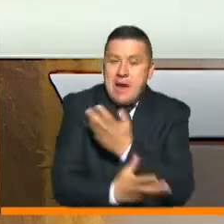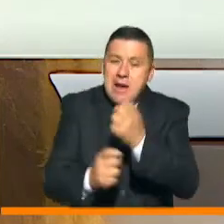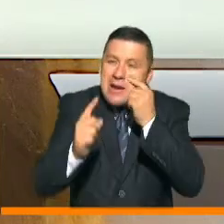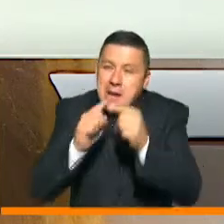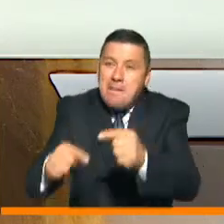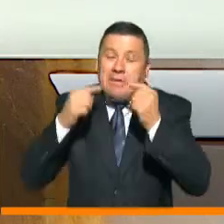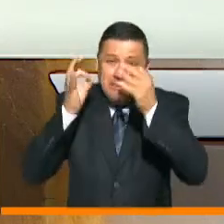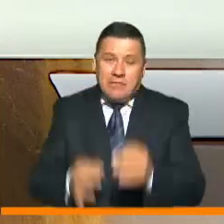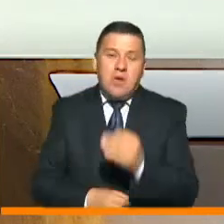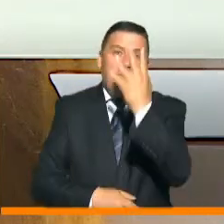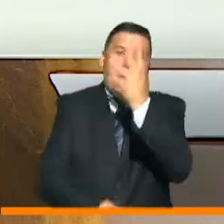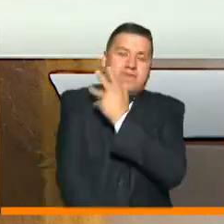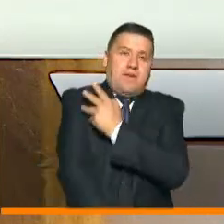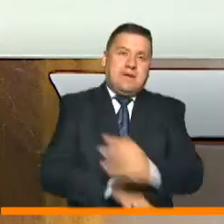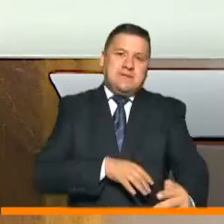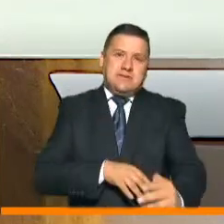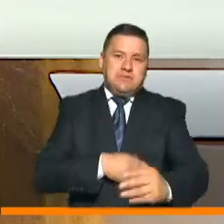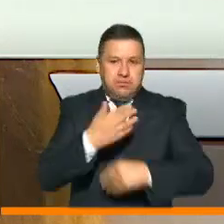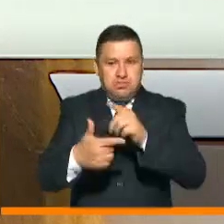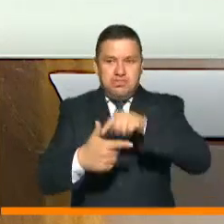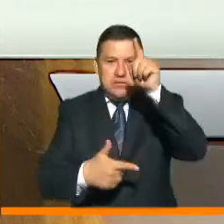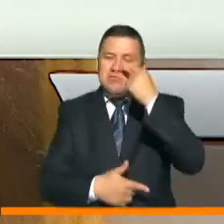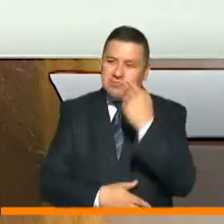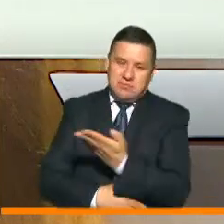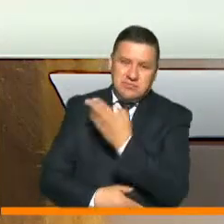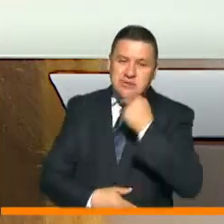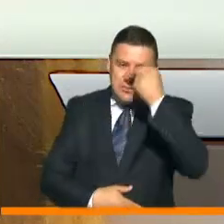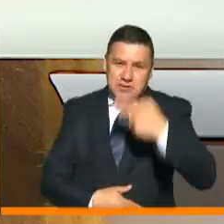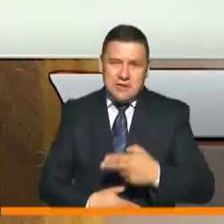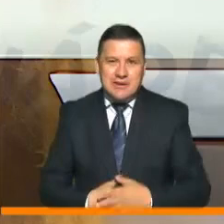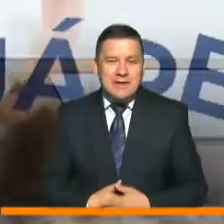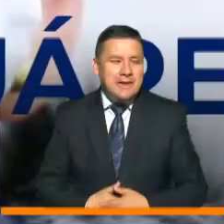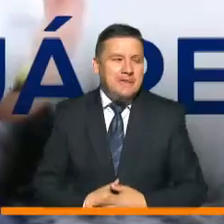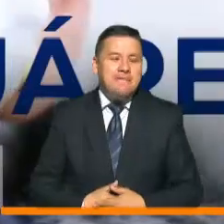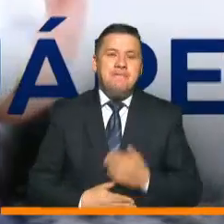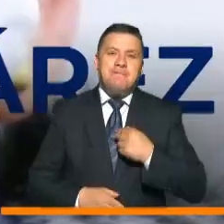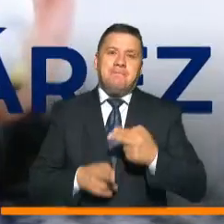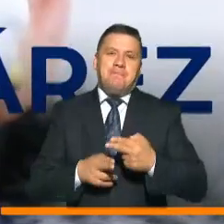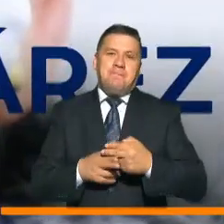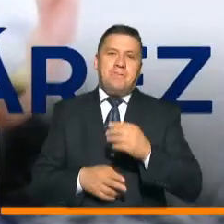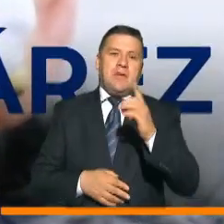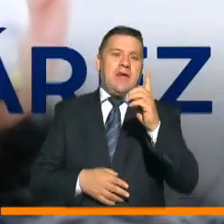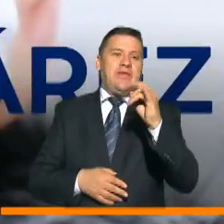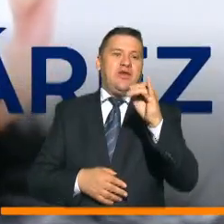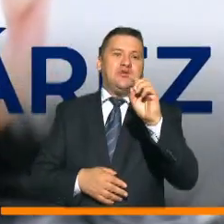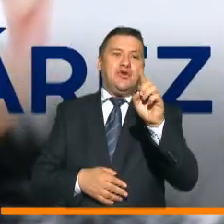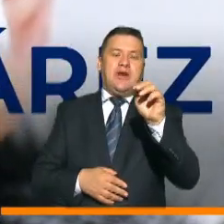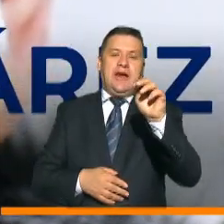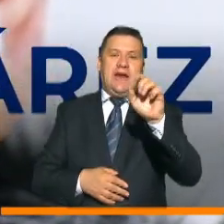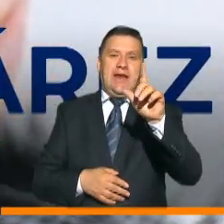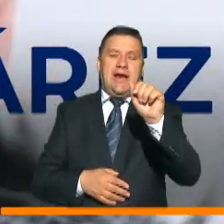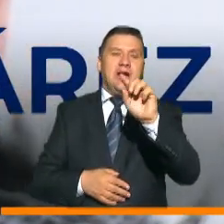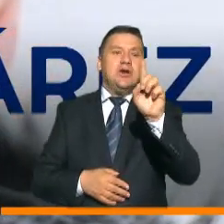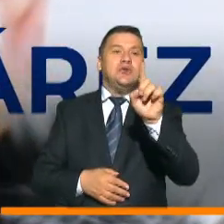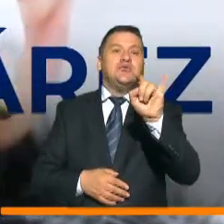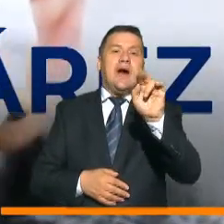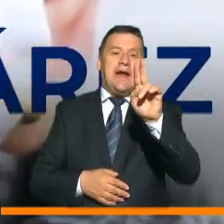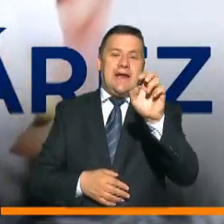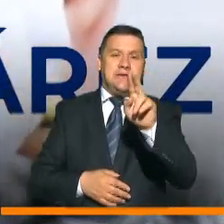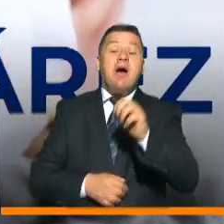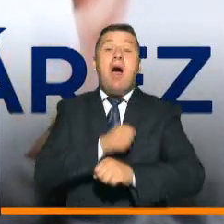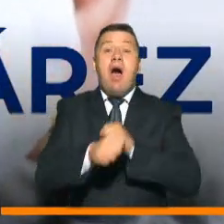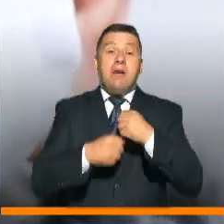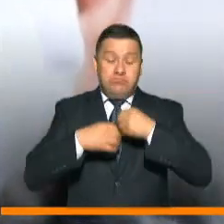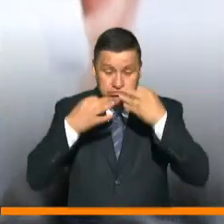de 4 millones para seguir creciendo. Veamos esta historia. Mi nombre es Dioselina Ibáñez Suárez, mi